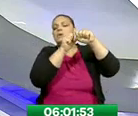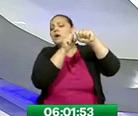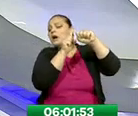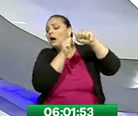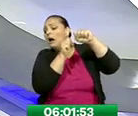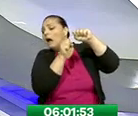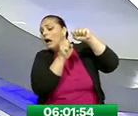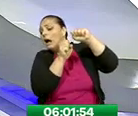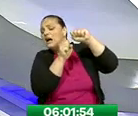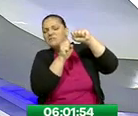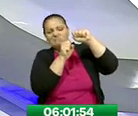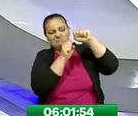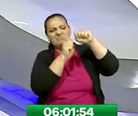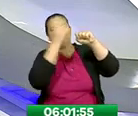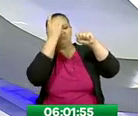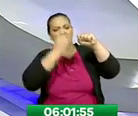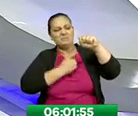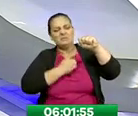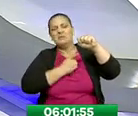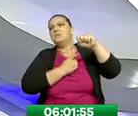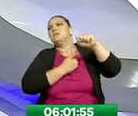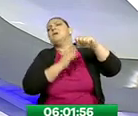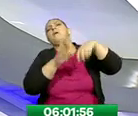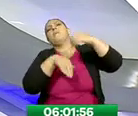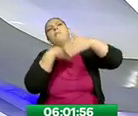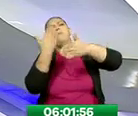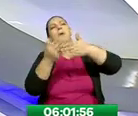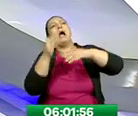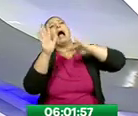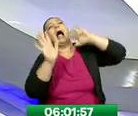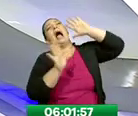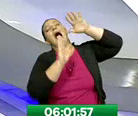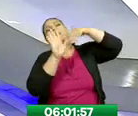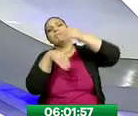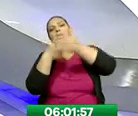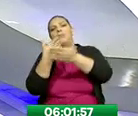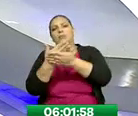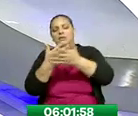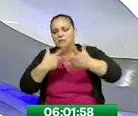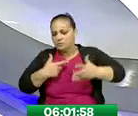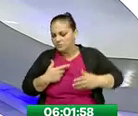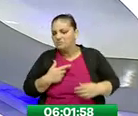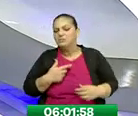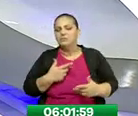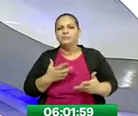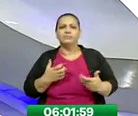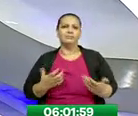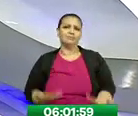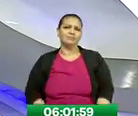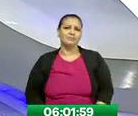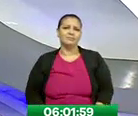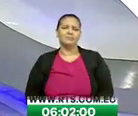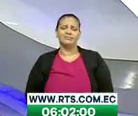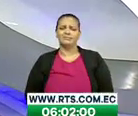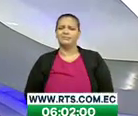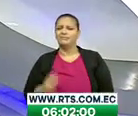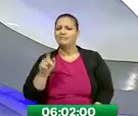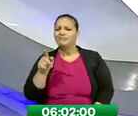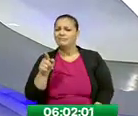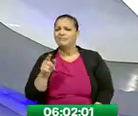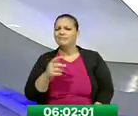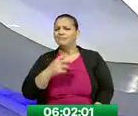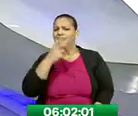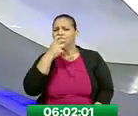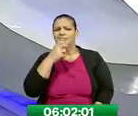controlar sus respuestas. Hay que aprender a controlarse. Yo les decía ayer ahí parada, en estos tiempos, ¿sabe